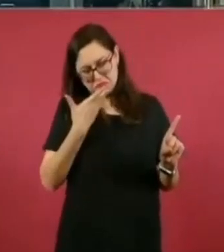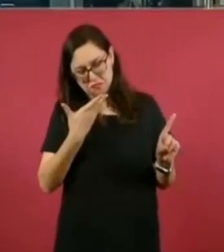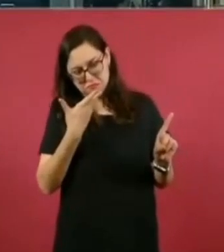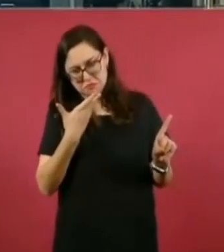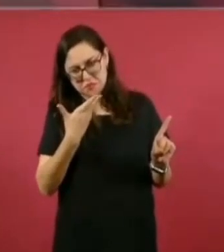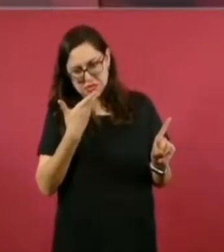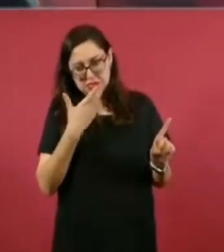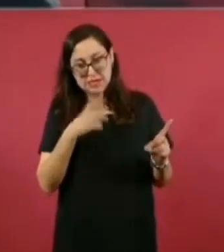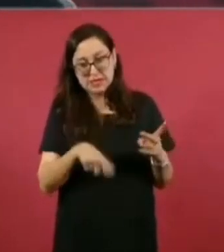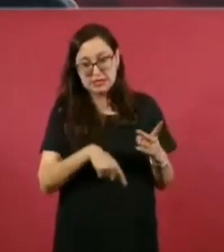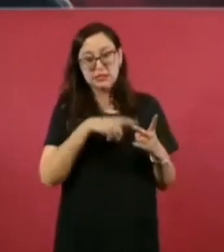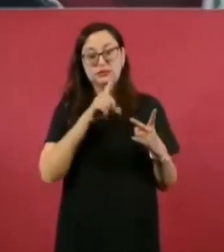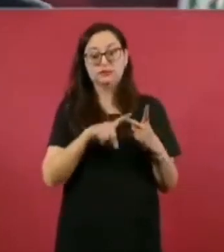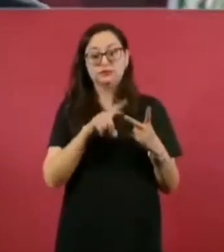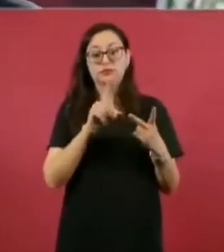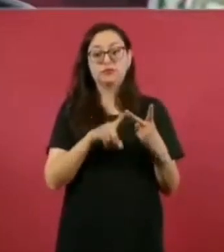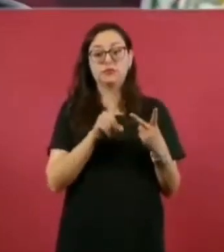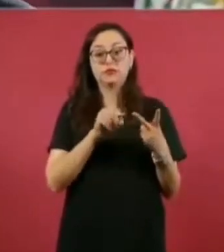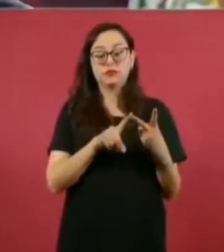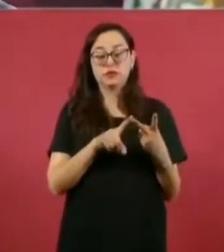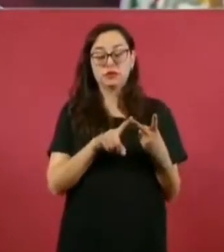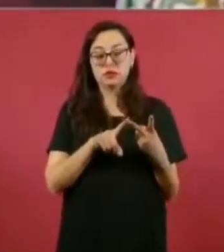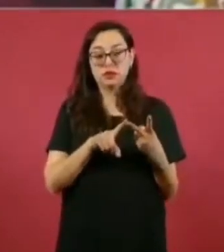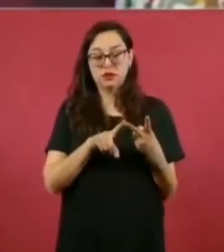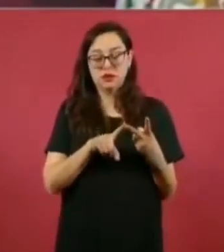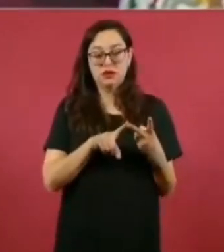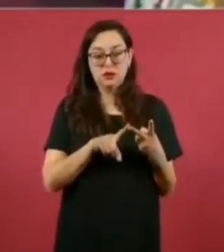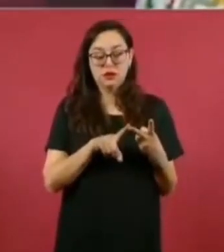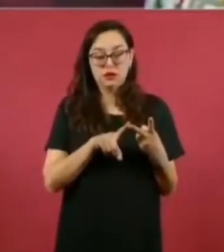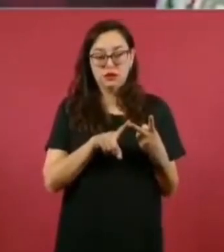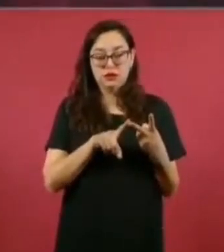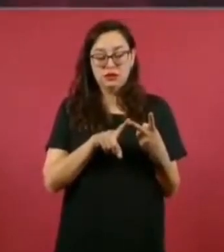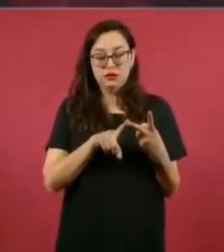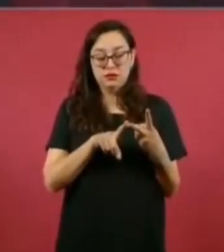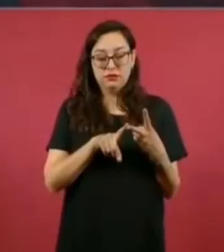en que aceptaran los empresarios los aumentos